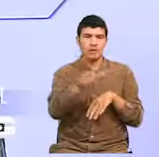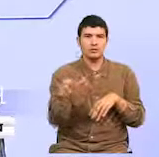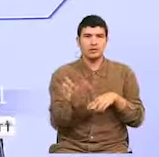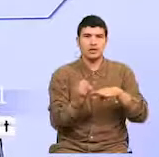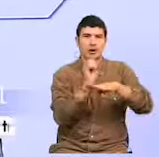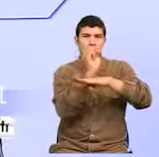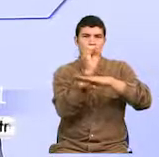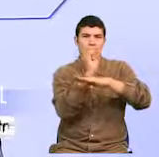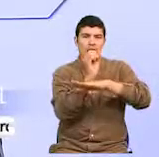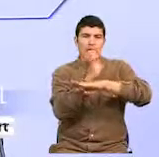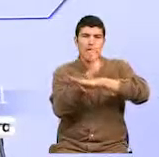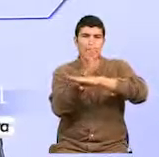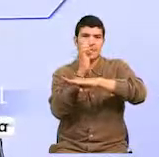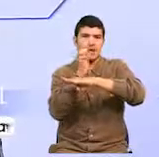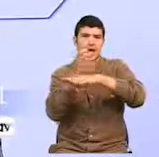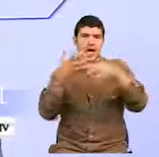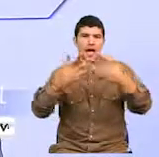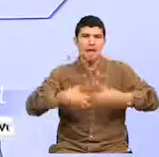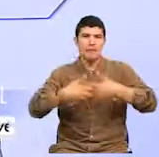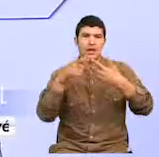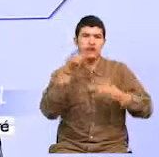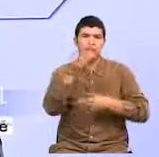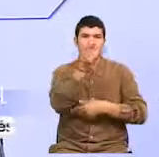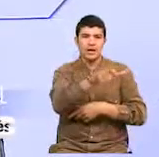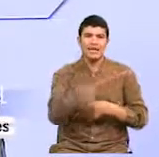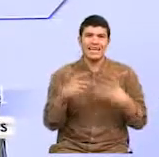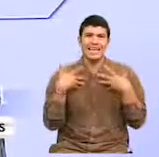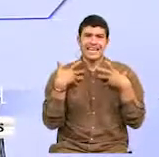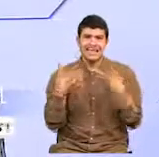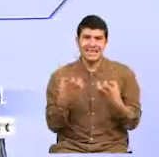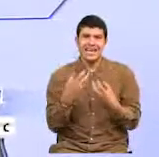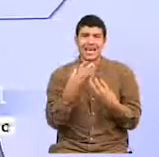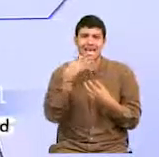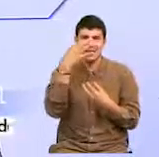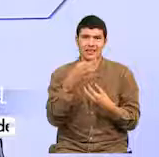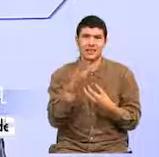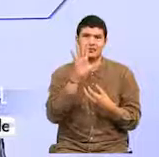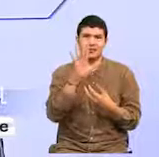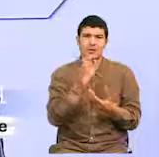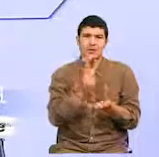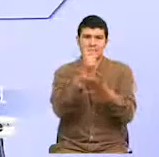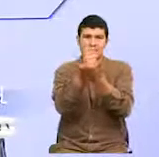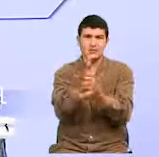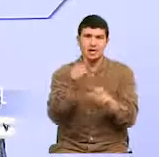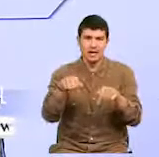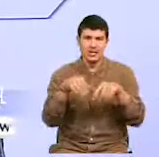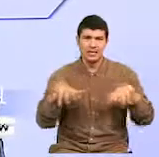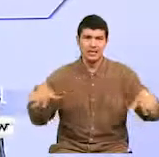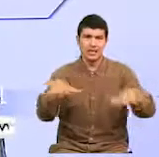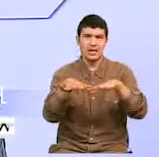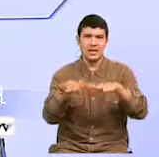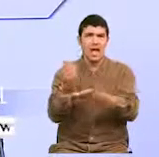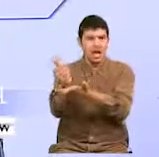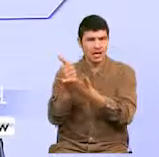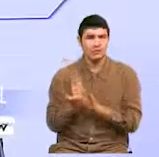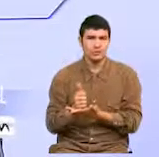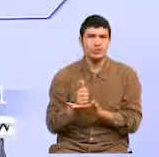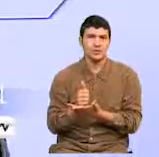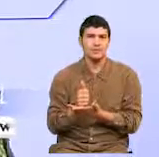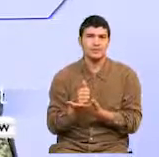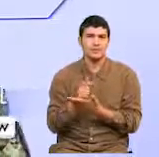de todas aquellas personas que realmente quieran hacer algo por su territorio, que nos ayuden en eso y